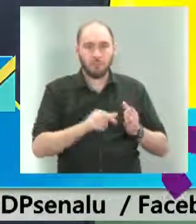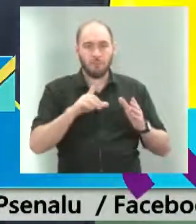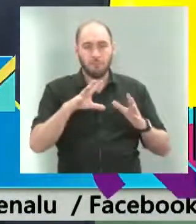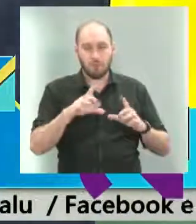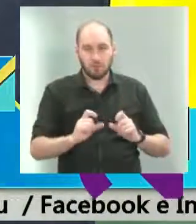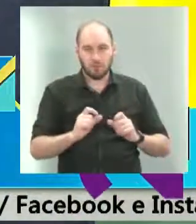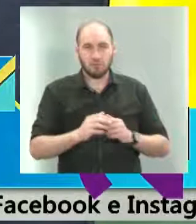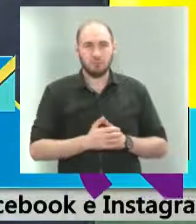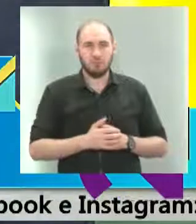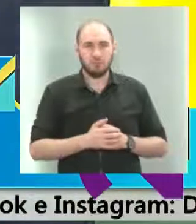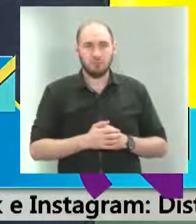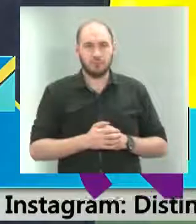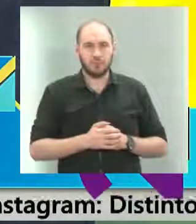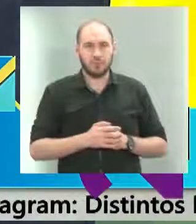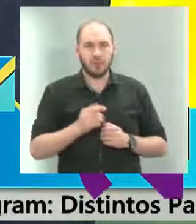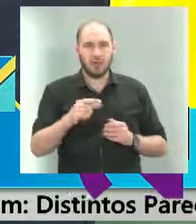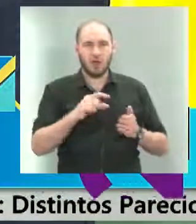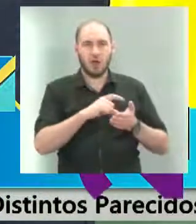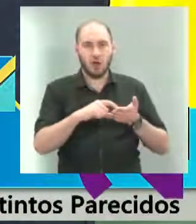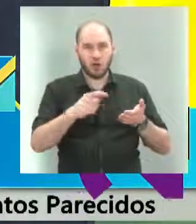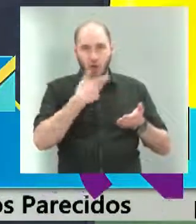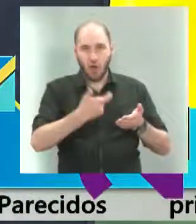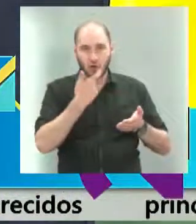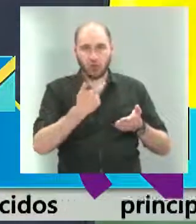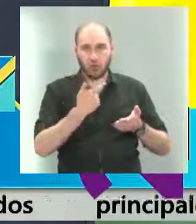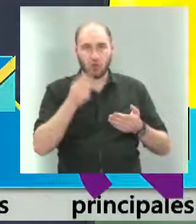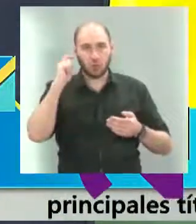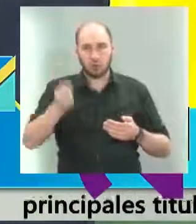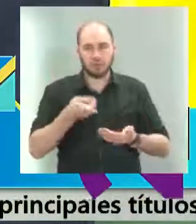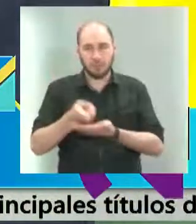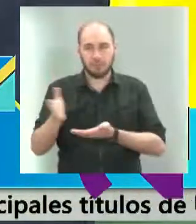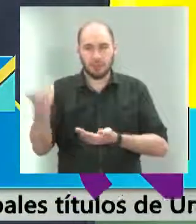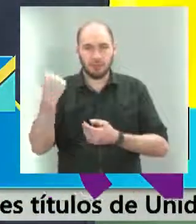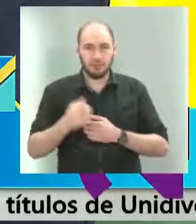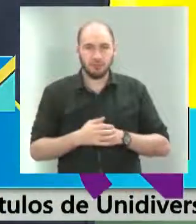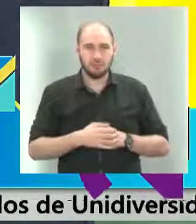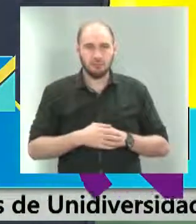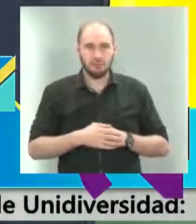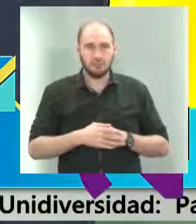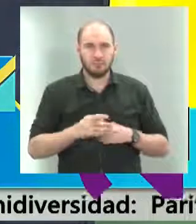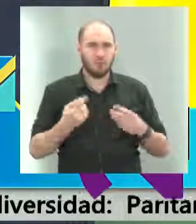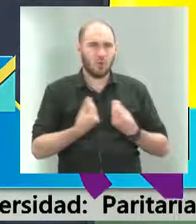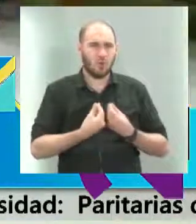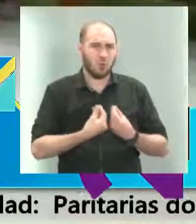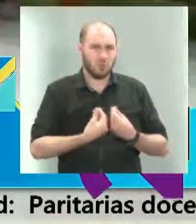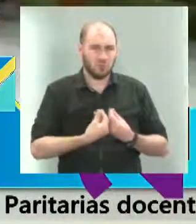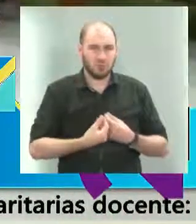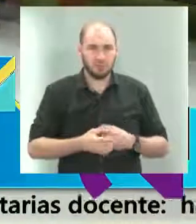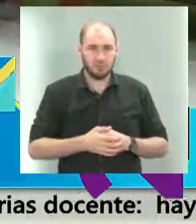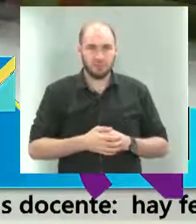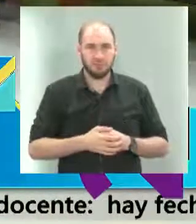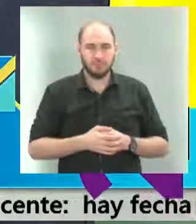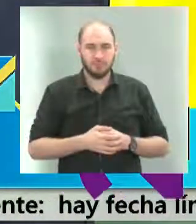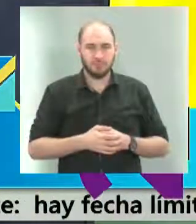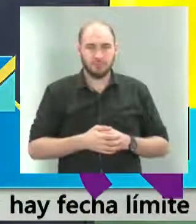claro, en tribuna segura. Banda roja está pedido por la justicia. Causas. Hay muchísimos. Sí. Claro, ¿entienden? Sí, sí. O